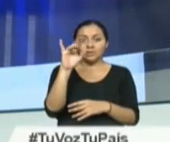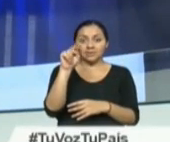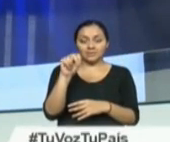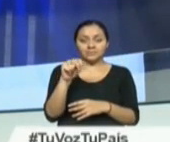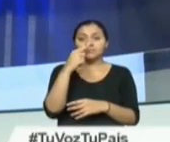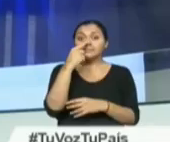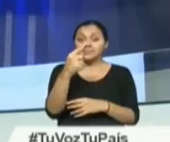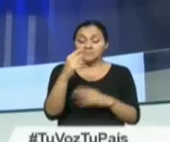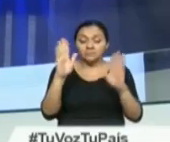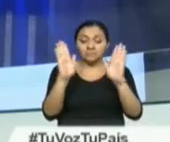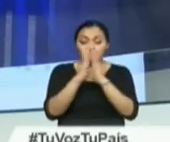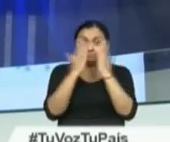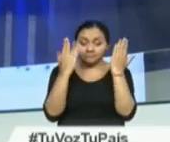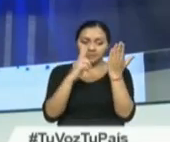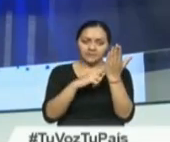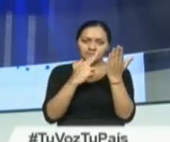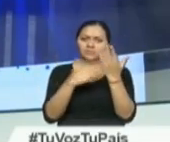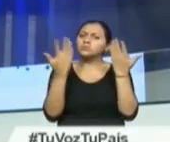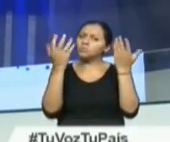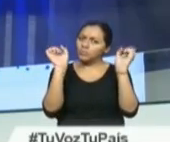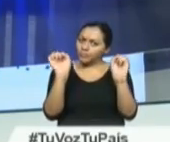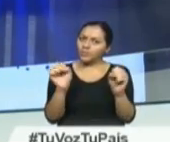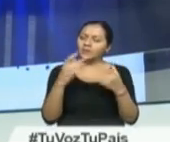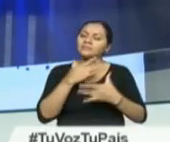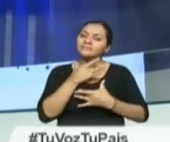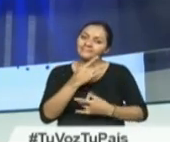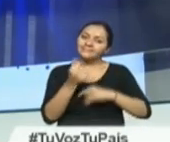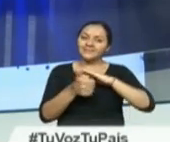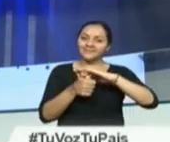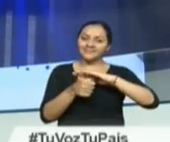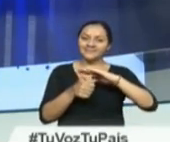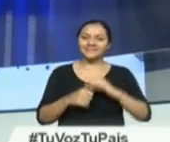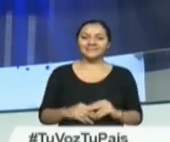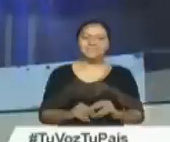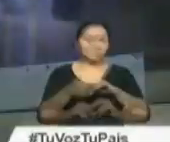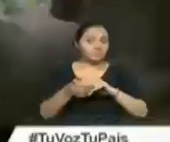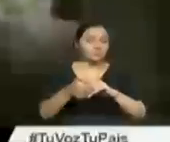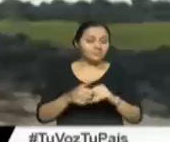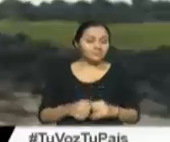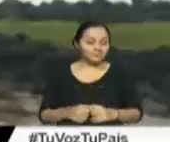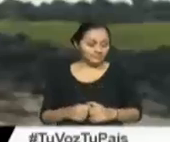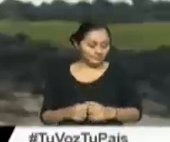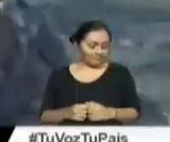se describe la aventura que usted puede vivir en las Islas Encantadas.